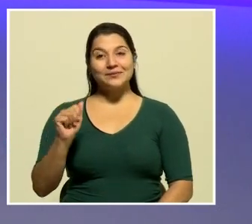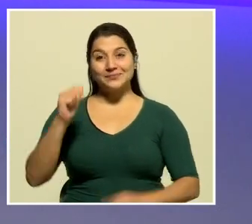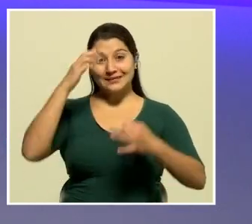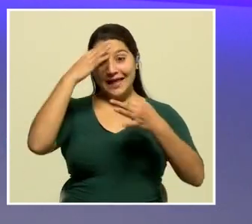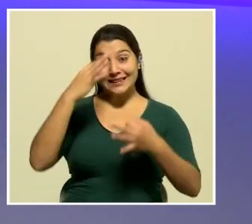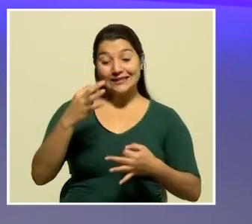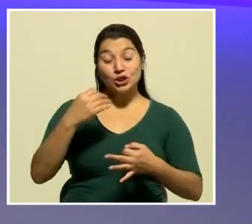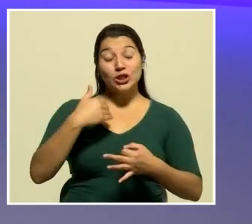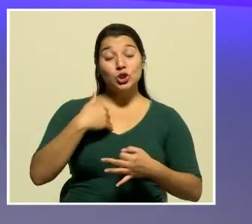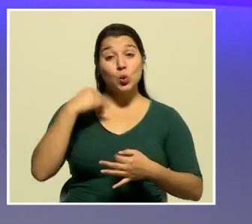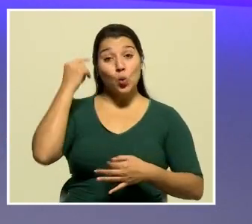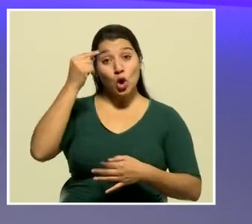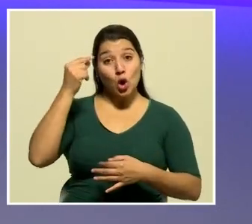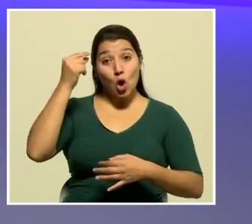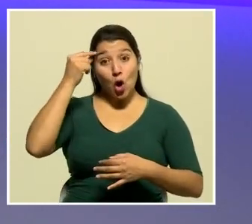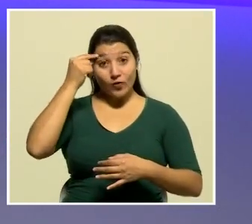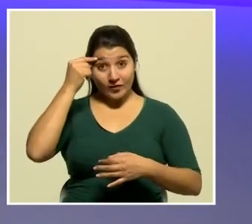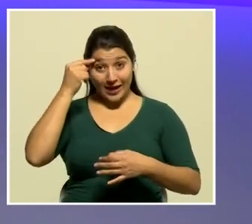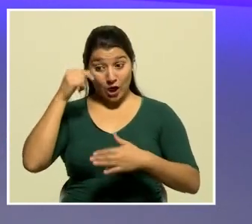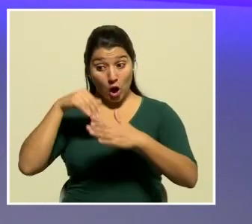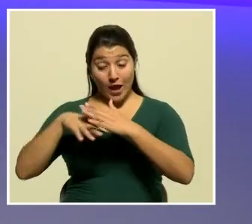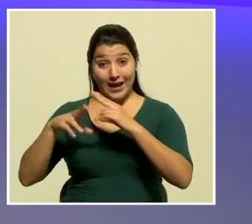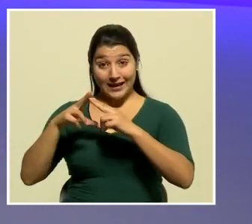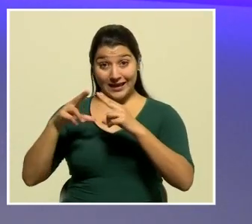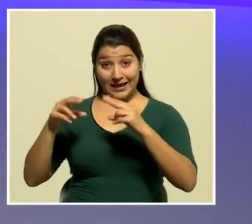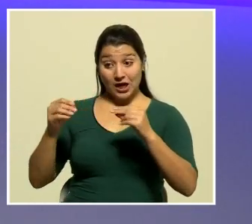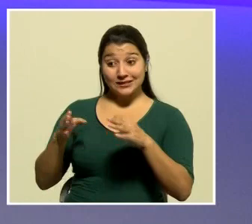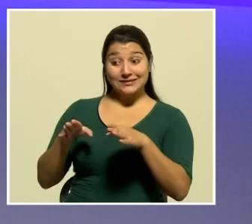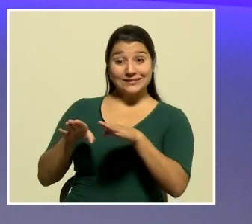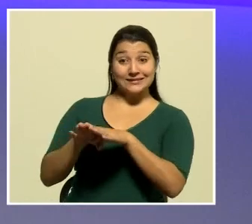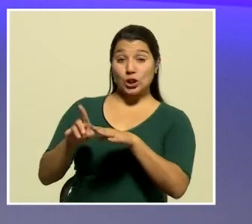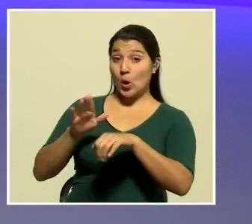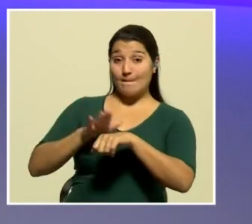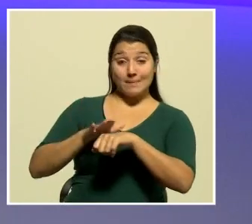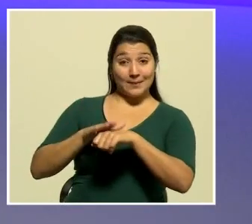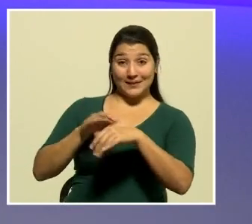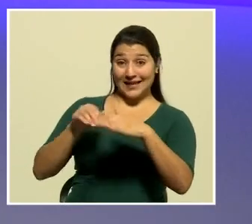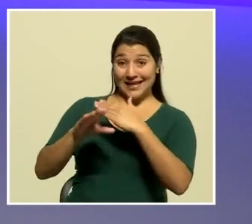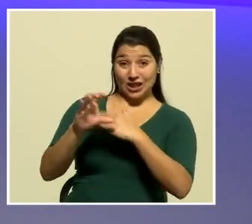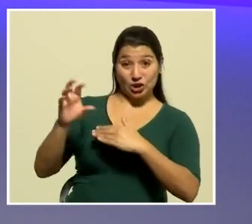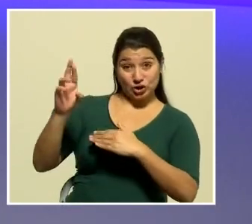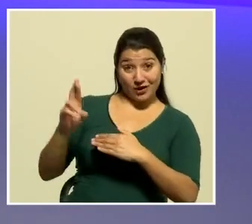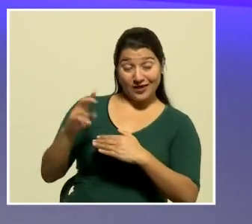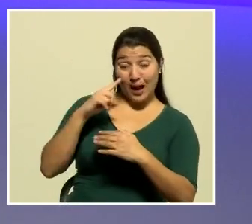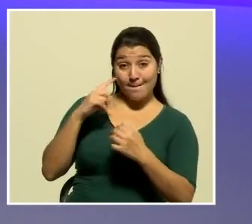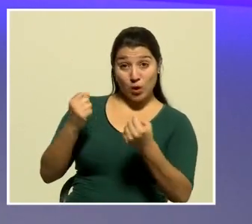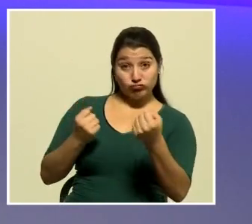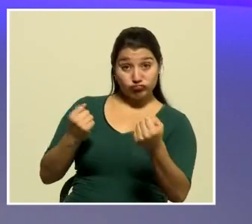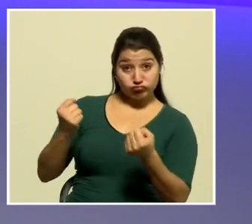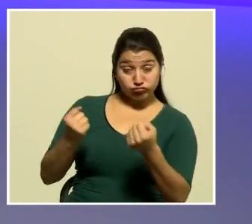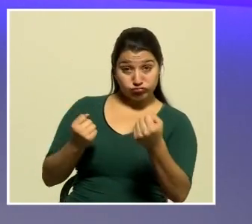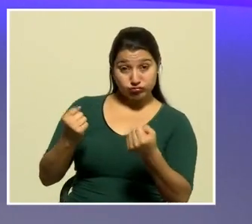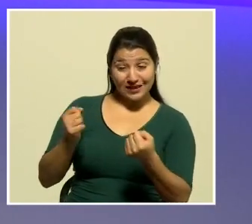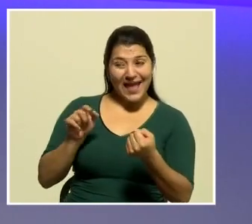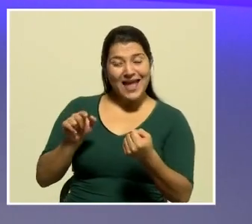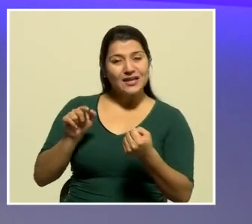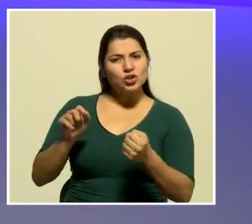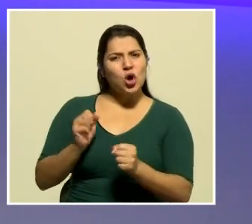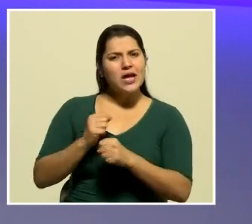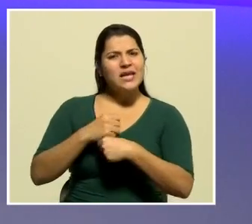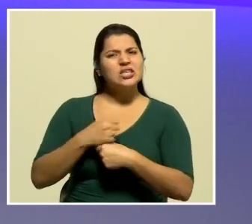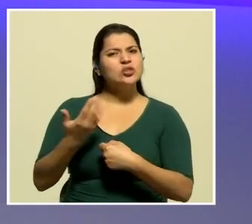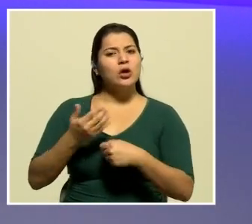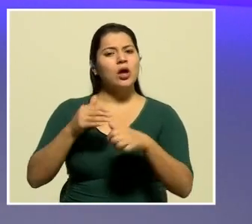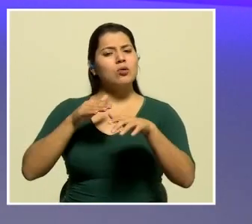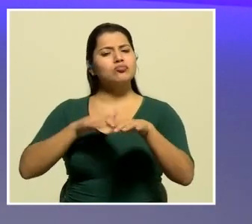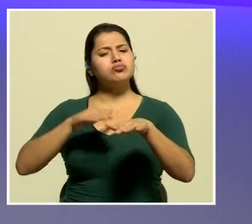de Nicaragua de cerrar el paso al tránsito de mercaderías por vía terrestre provocó una enorme presa